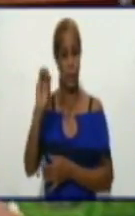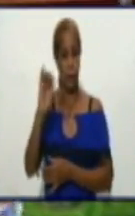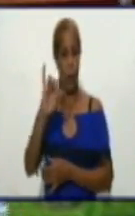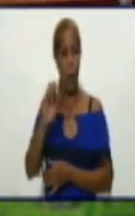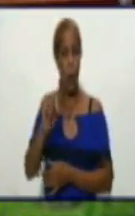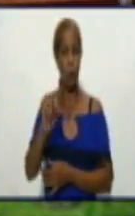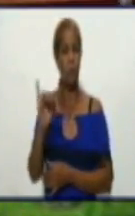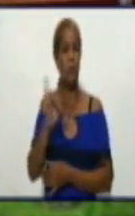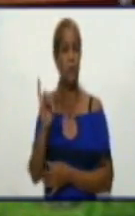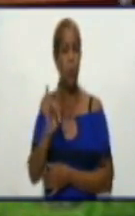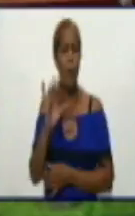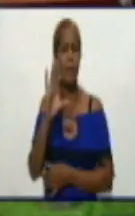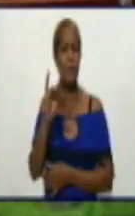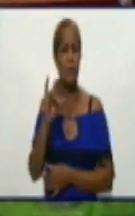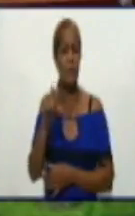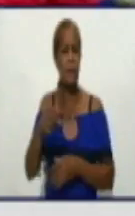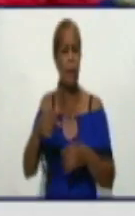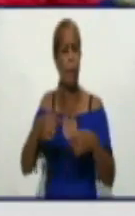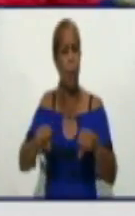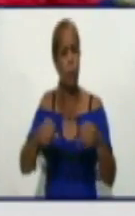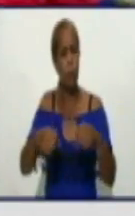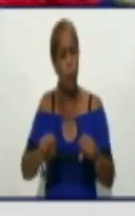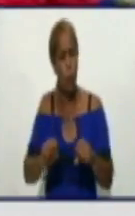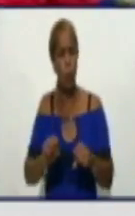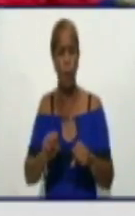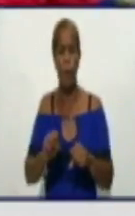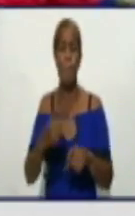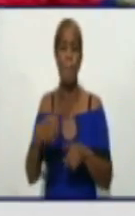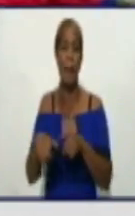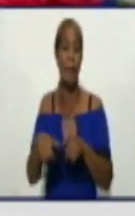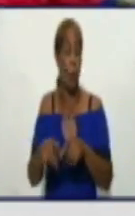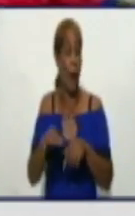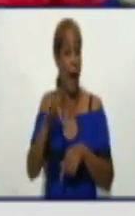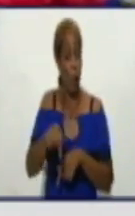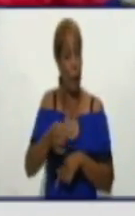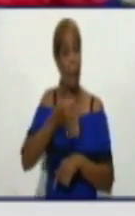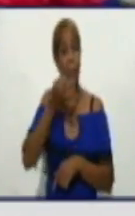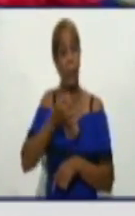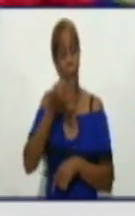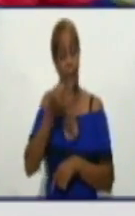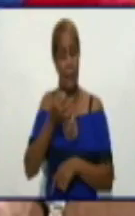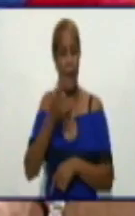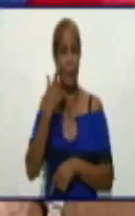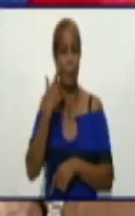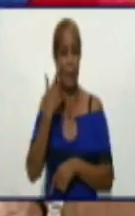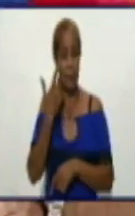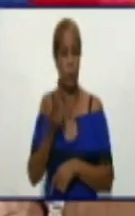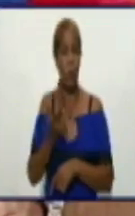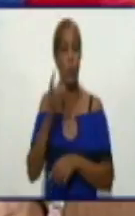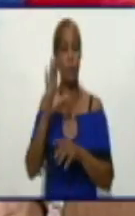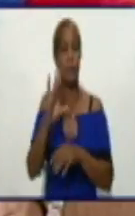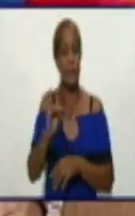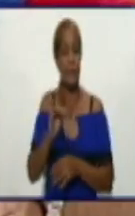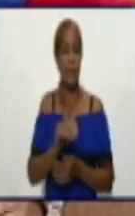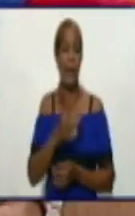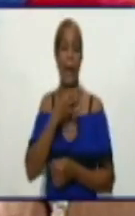ni cuáles son los equipos que se pueden homologar a partir del día 5. ¿Cuáles son? A ver, el término Rikimbili se